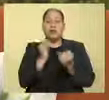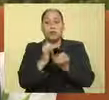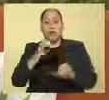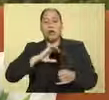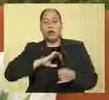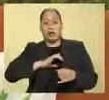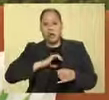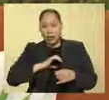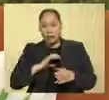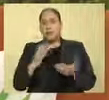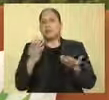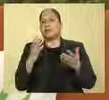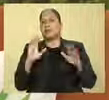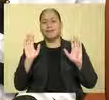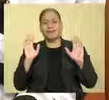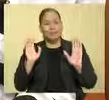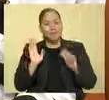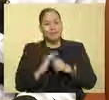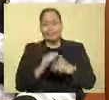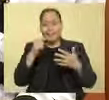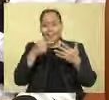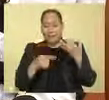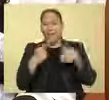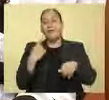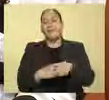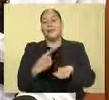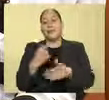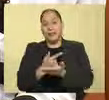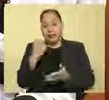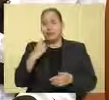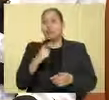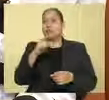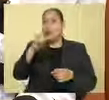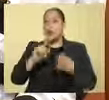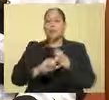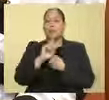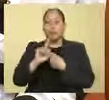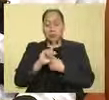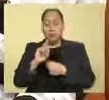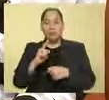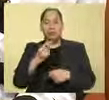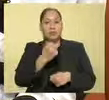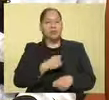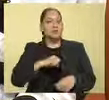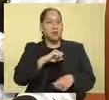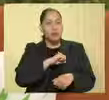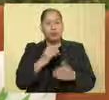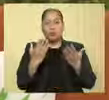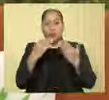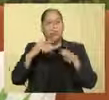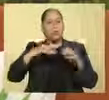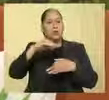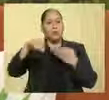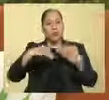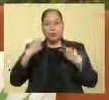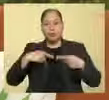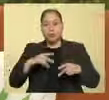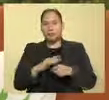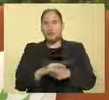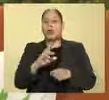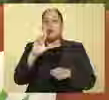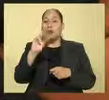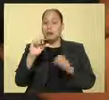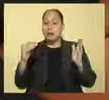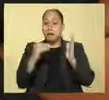enfisema pulmonar. Entonces, bueno, sí es un problema de salud pública y precisamente el sector salud destina